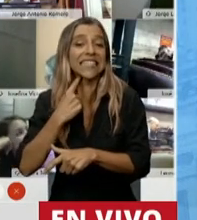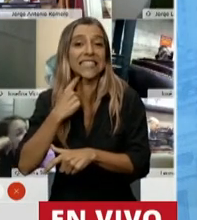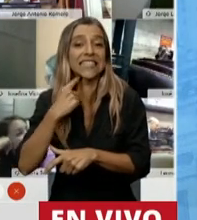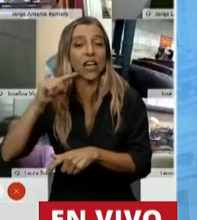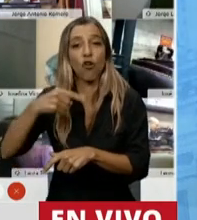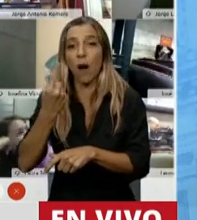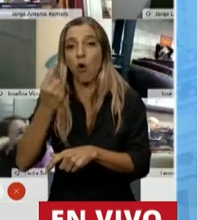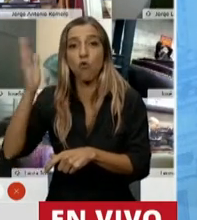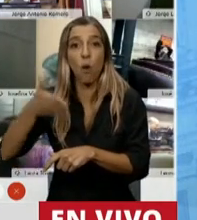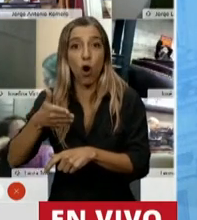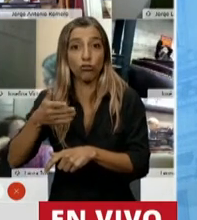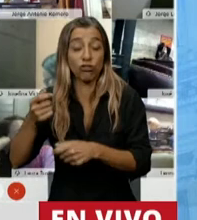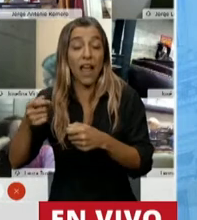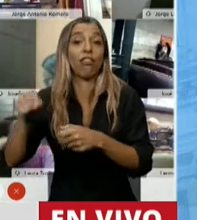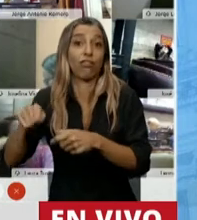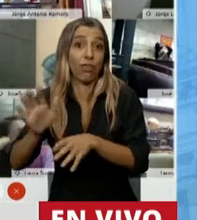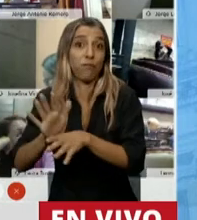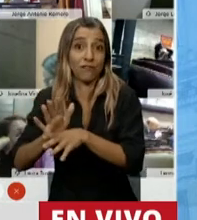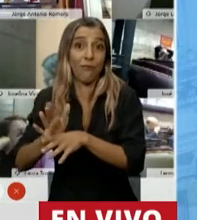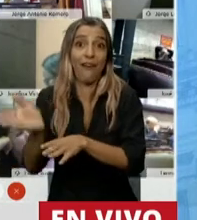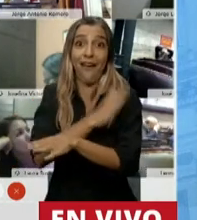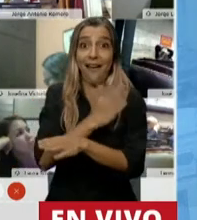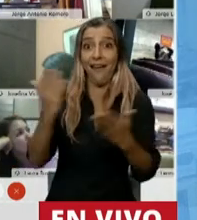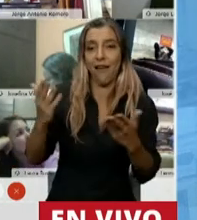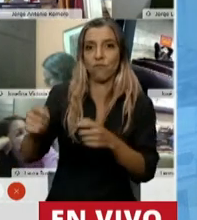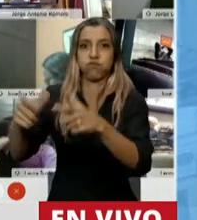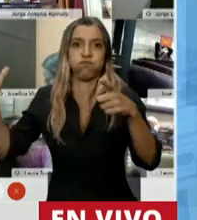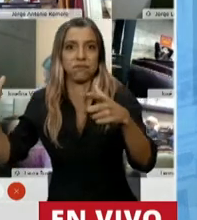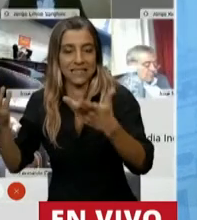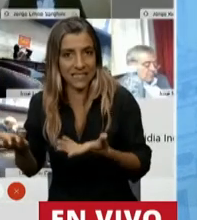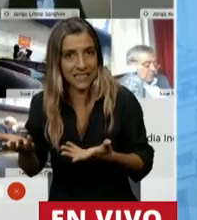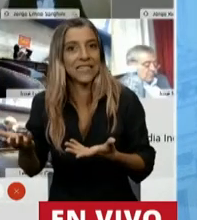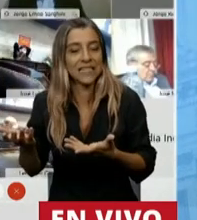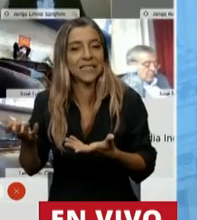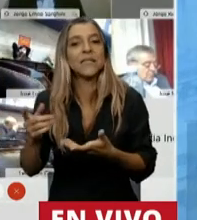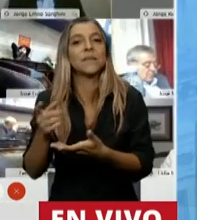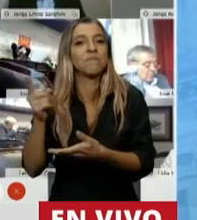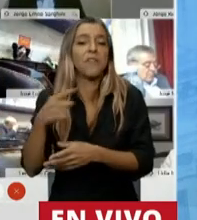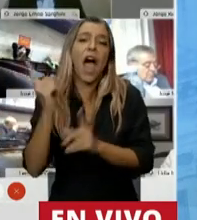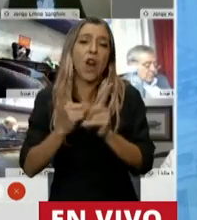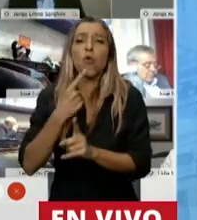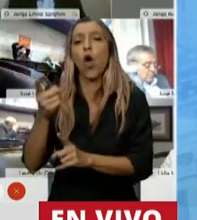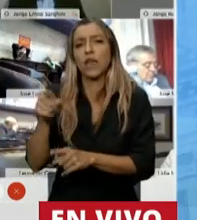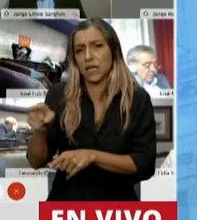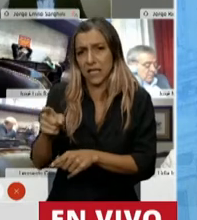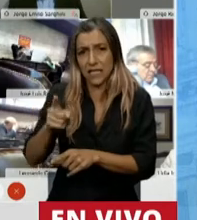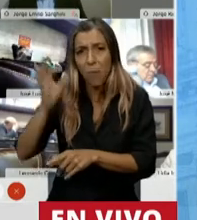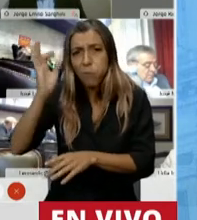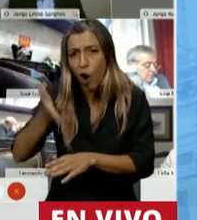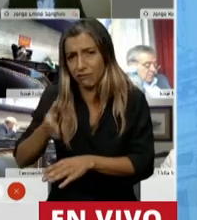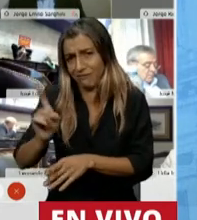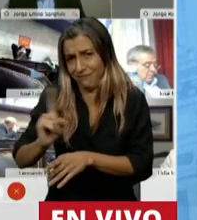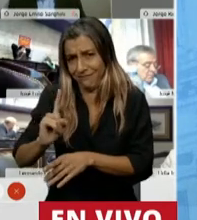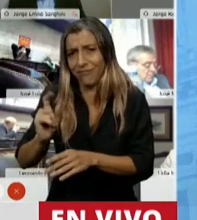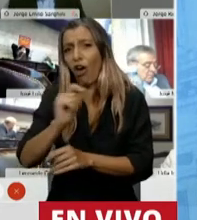los especialistas dicen que este número está subvaluado, siendo menos de la mitad, porque la gente, a raíz del